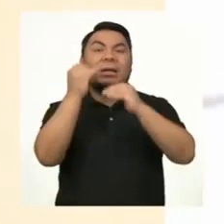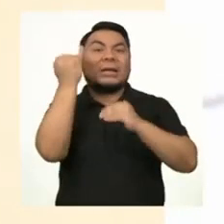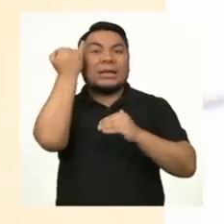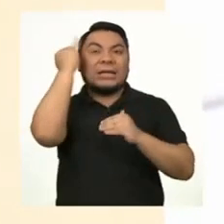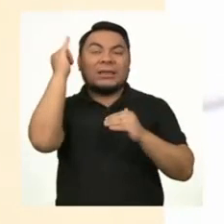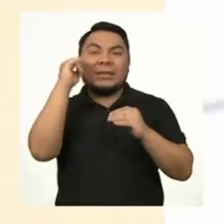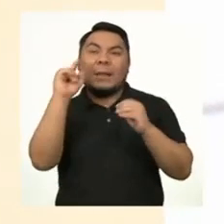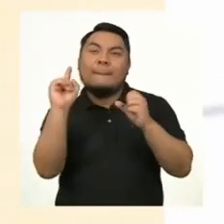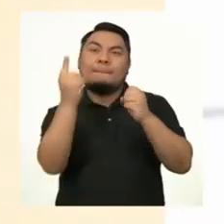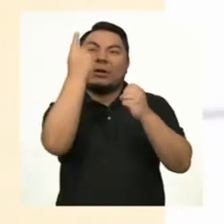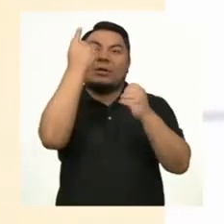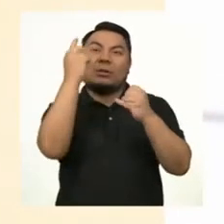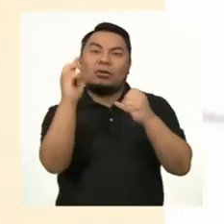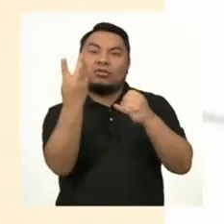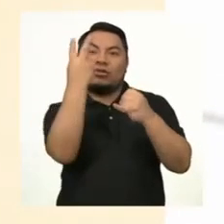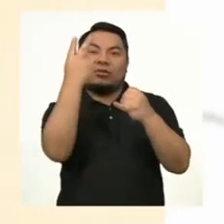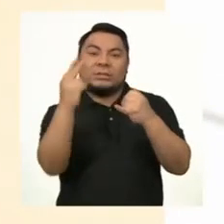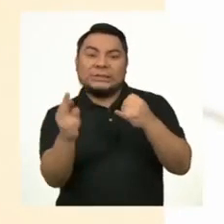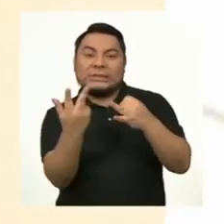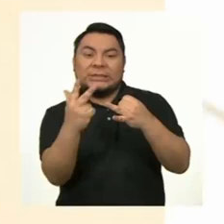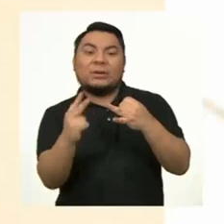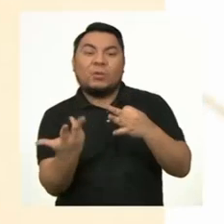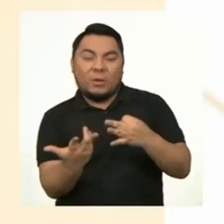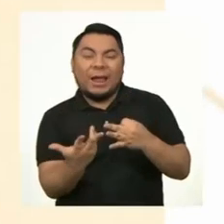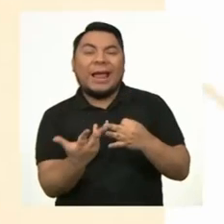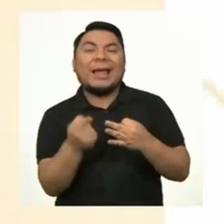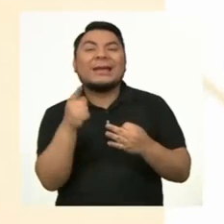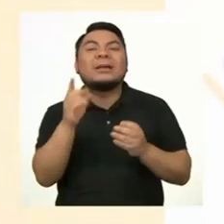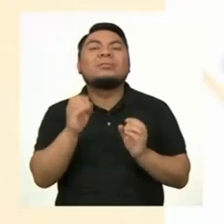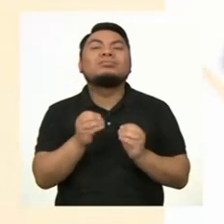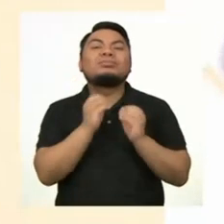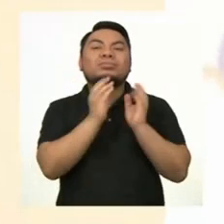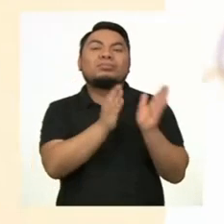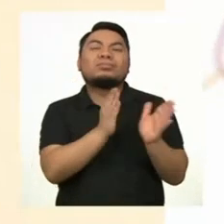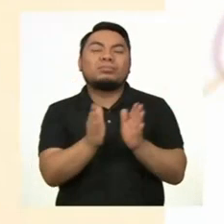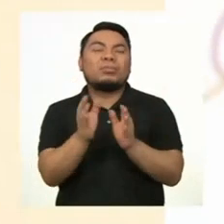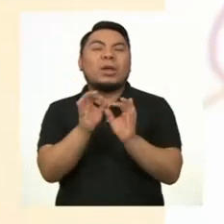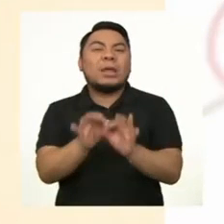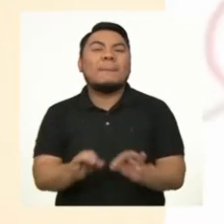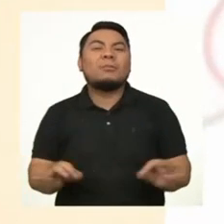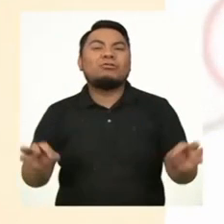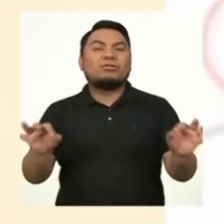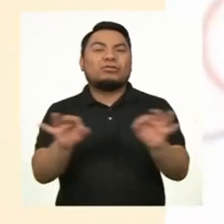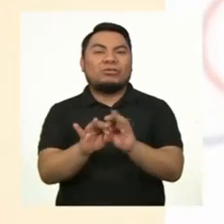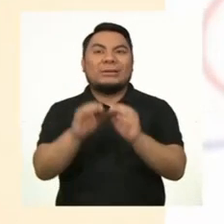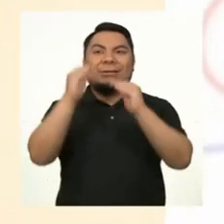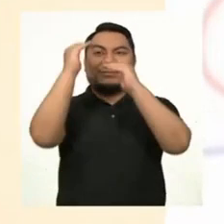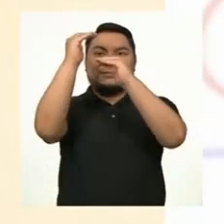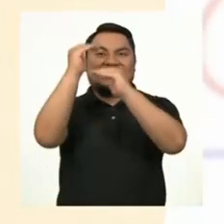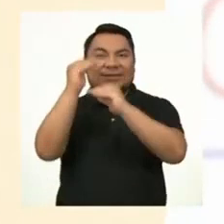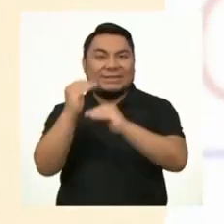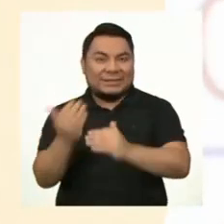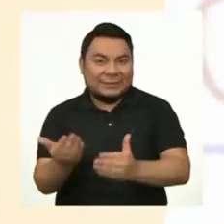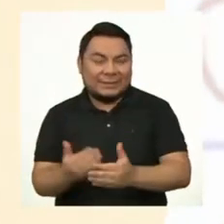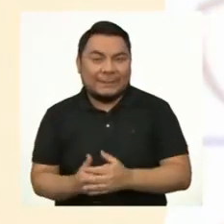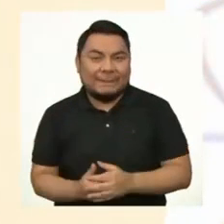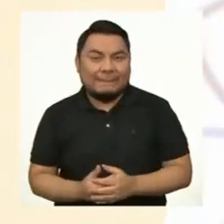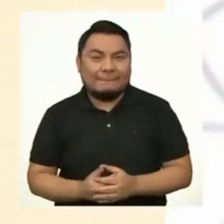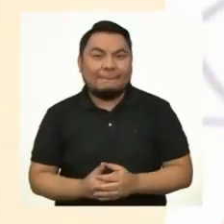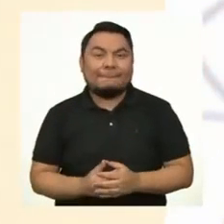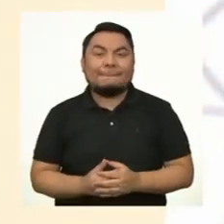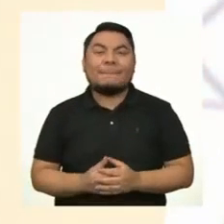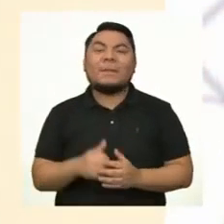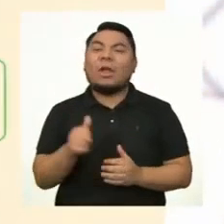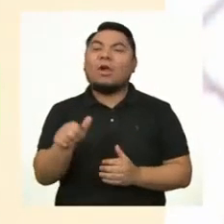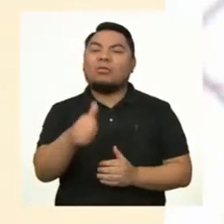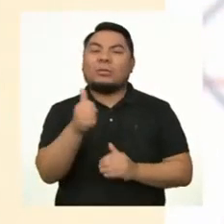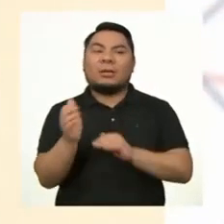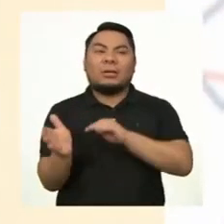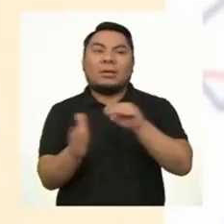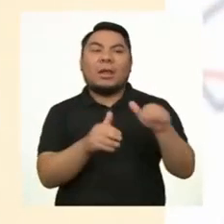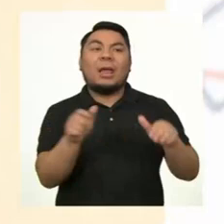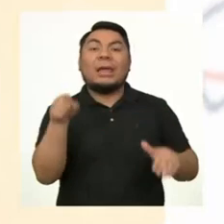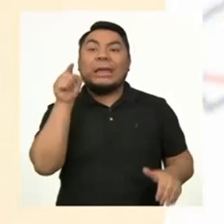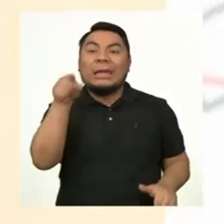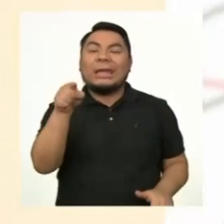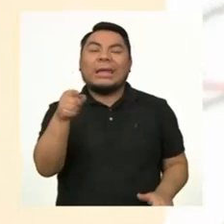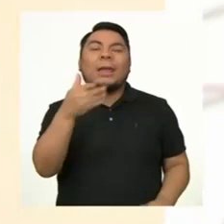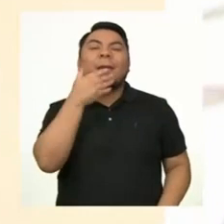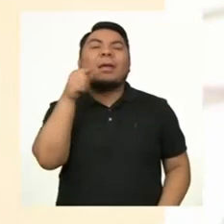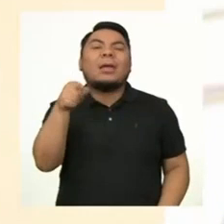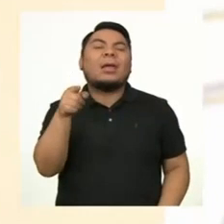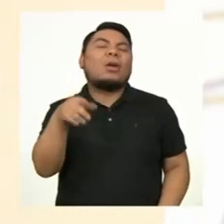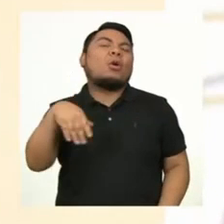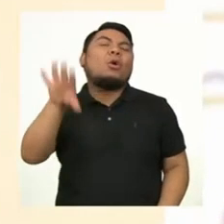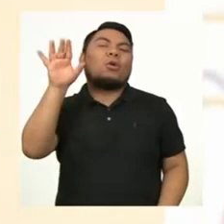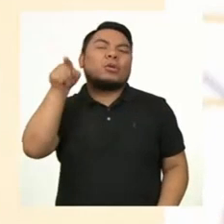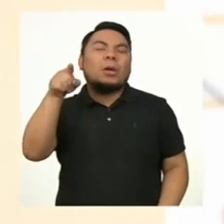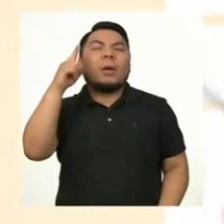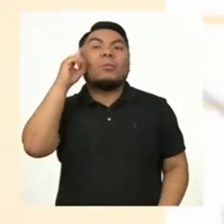ideas, porque permite establecer un orden de importancia entre ellas. ¿Y este? Es mejor usarlo cuando